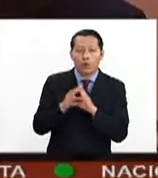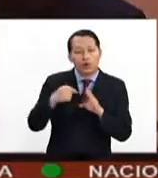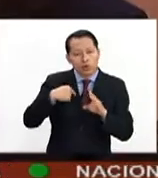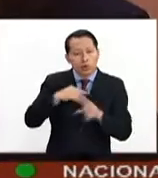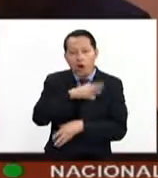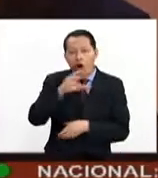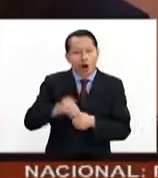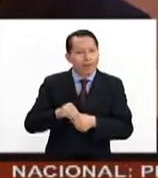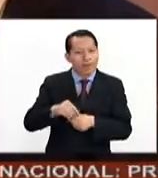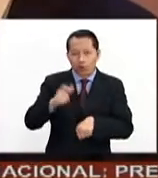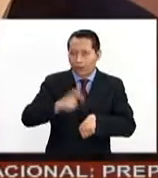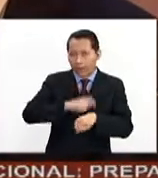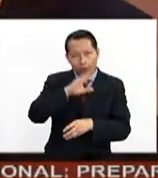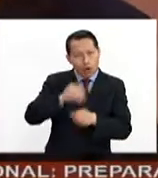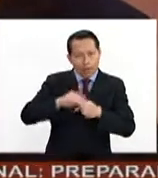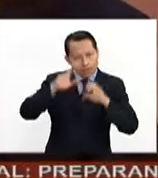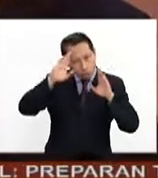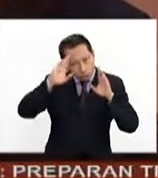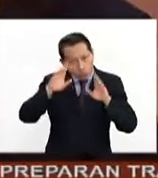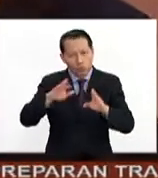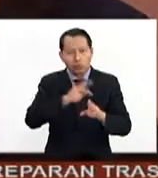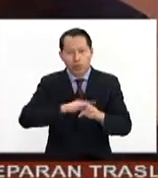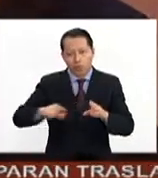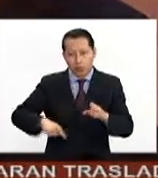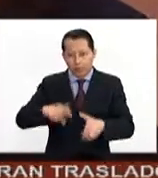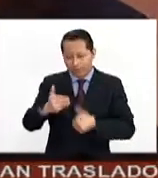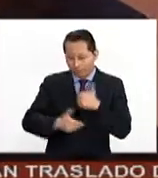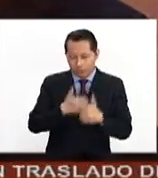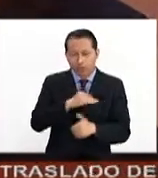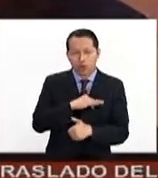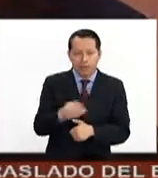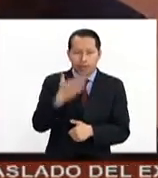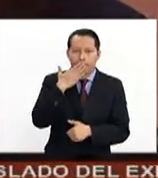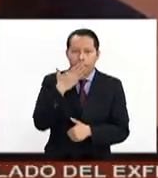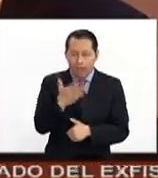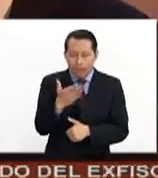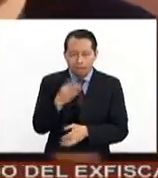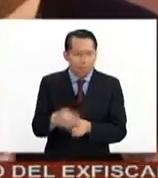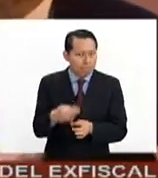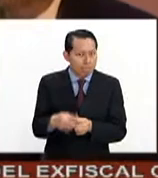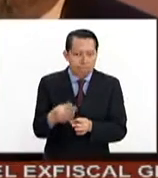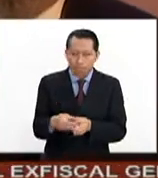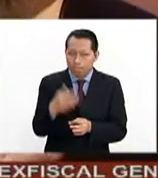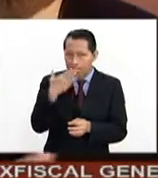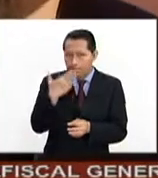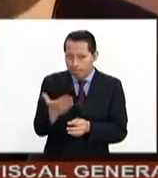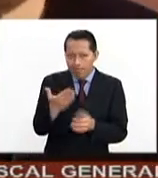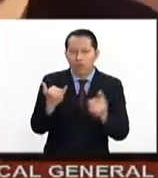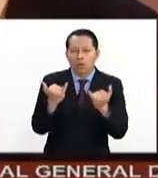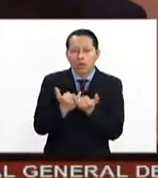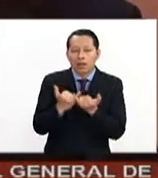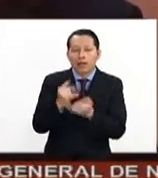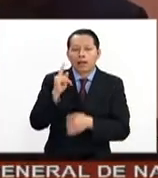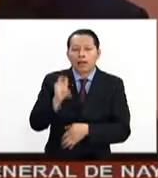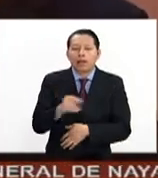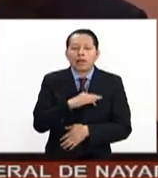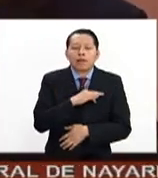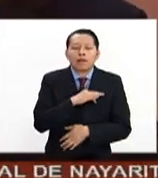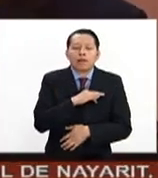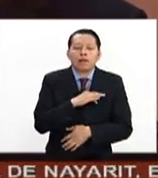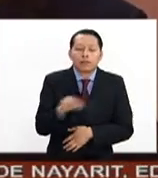y consagrarme de tiempo completo al servicio público para poder tener buenos resultados y que el patrimonio